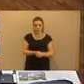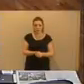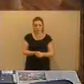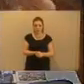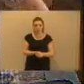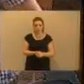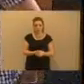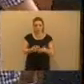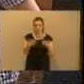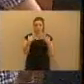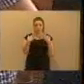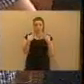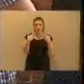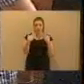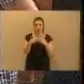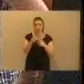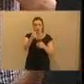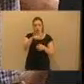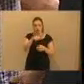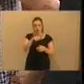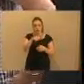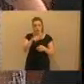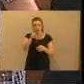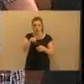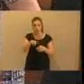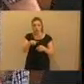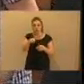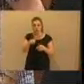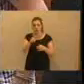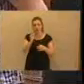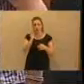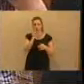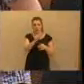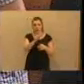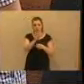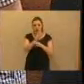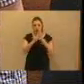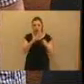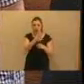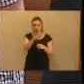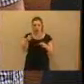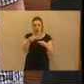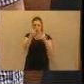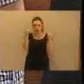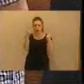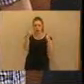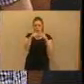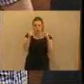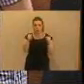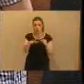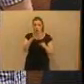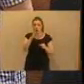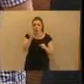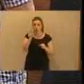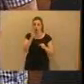Bueno, gracias. Nos vemos obligados a traer esta pregunta a la Cámara sobre la deuda pública en Asturias porque, desde nuestro punto de vista, ustedes siguen